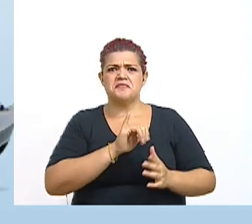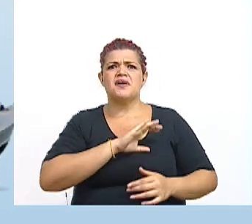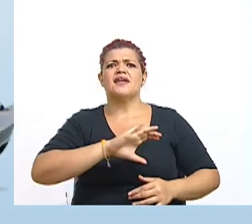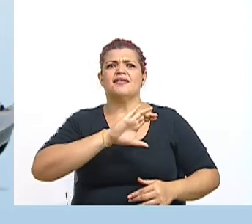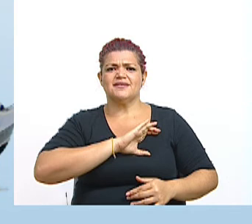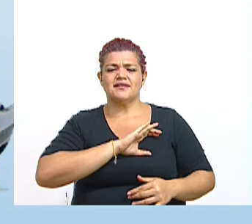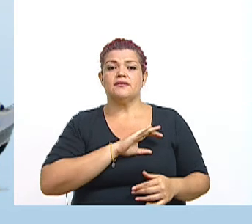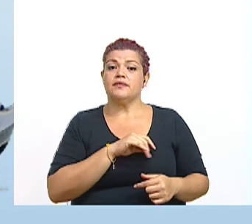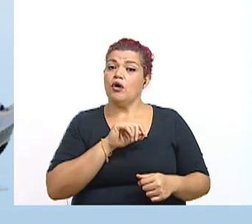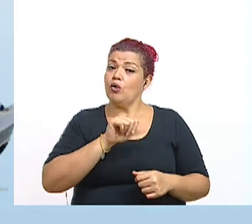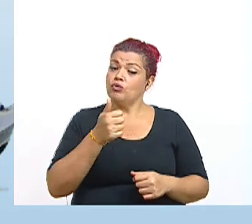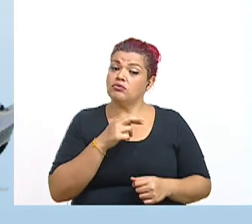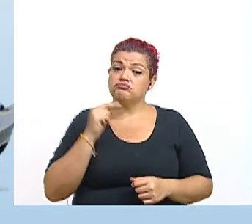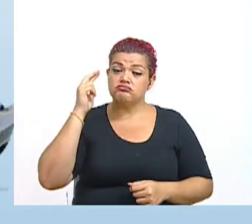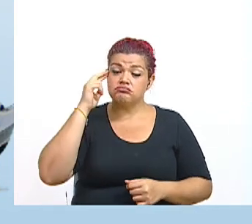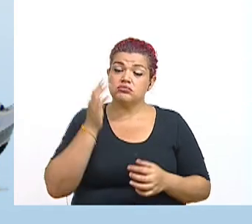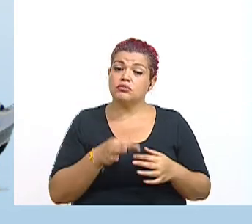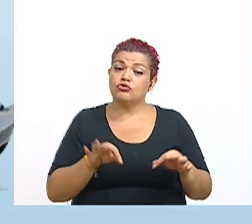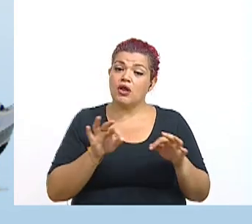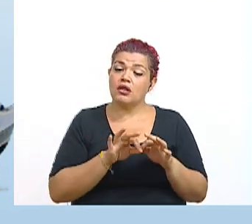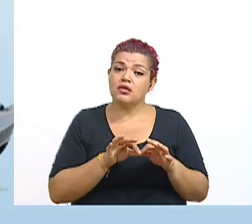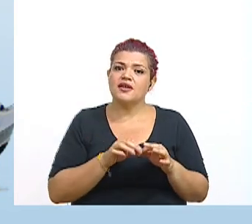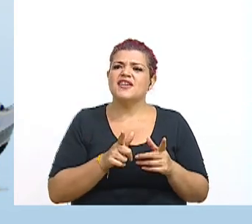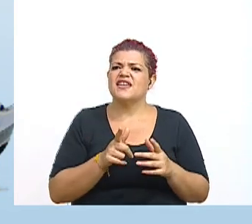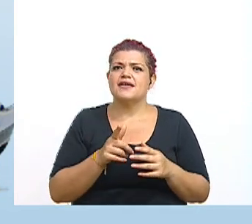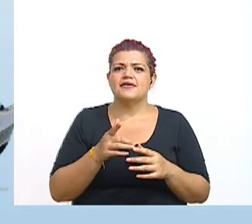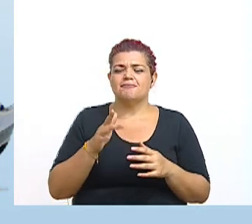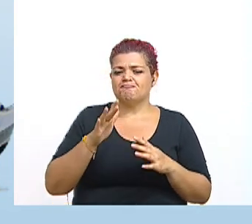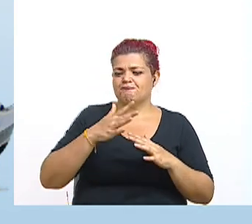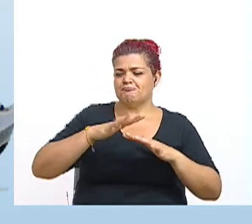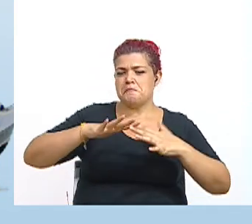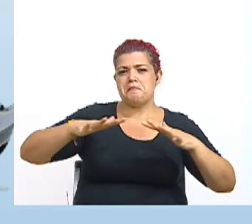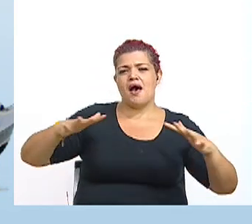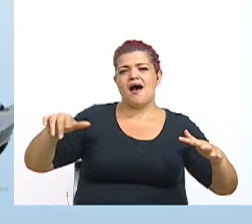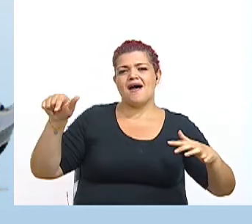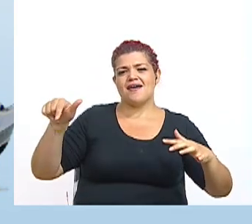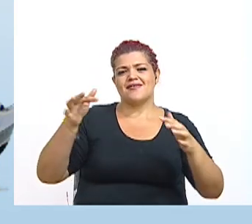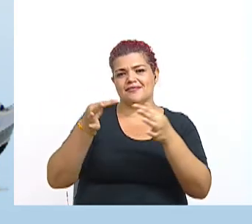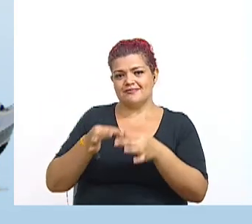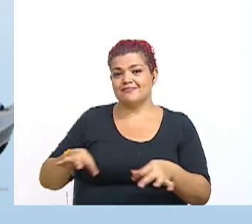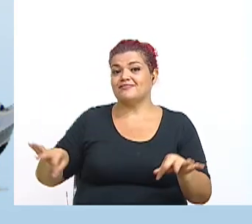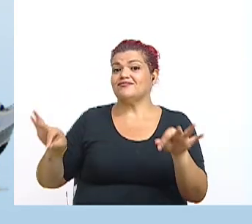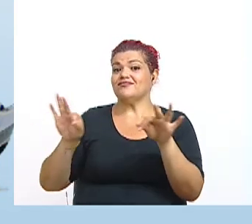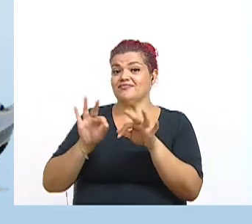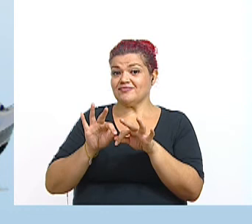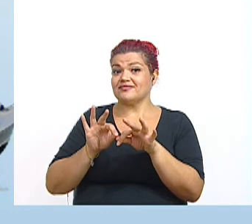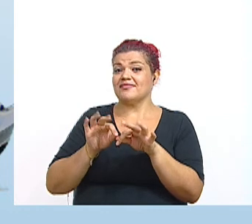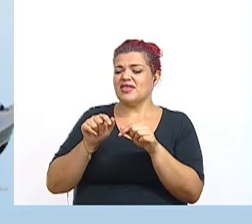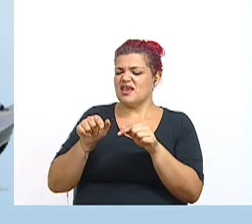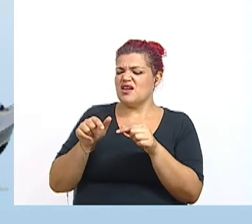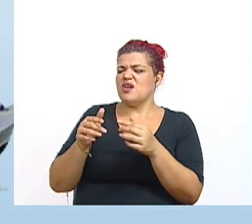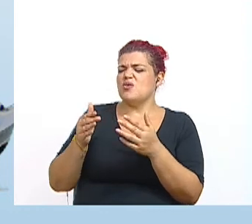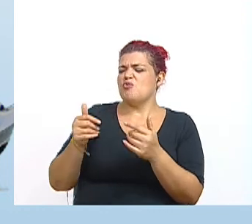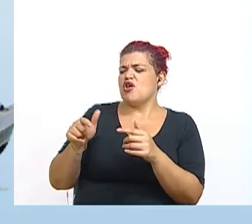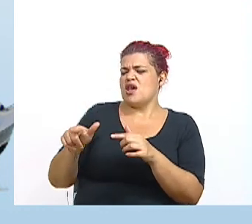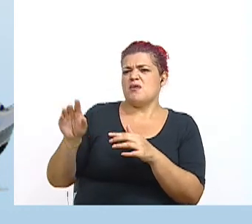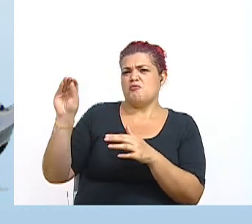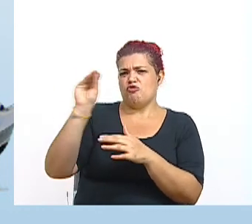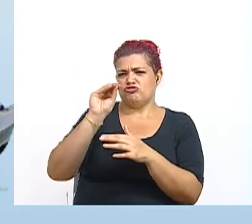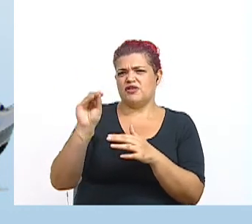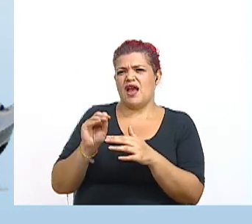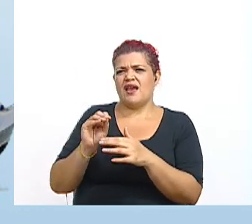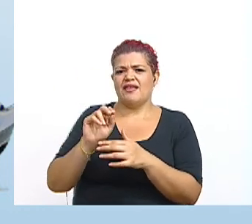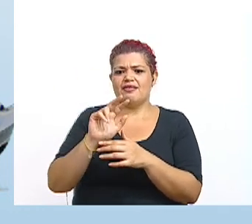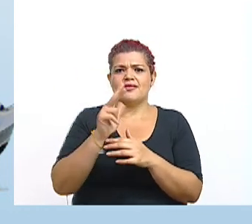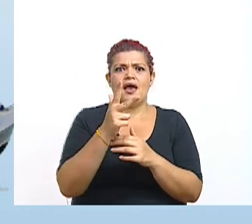importante tiene que ver con la riqueza del mar, que como habíamos dicho anteriormente, es muy importante ese porcentaje, 10